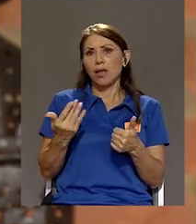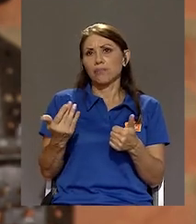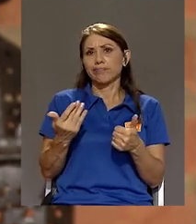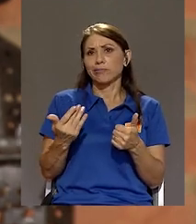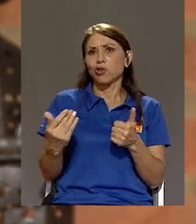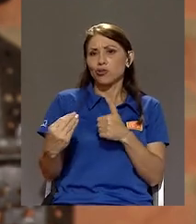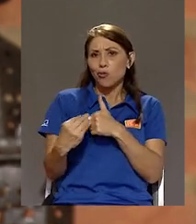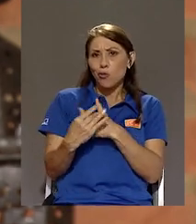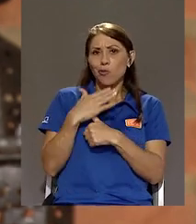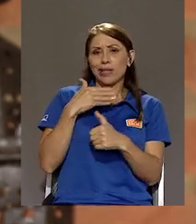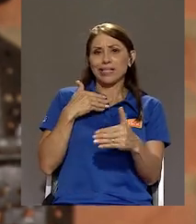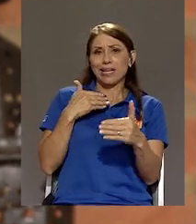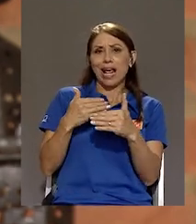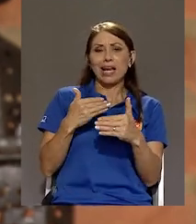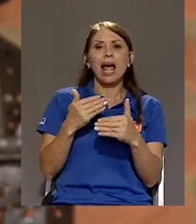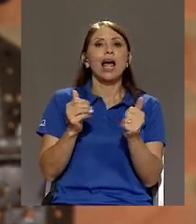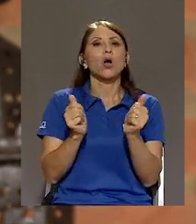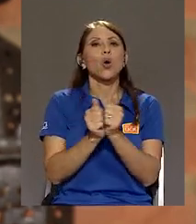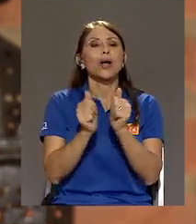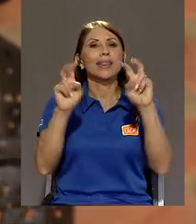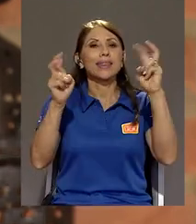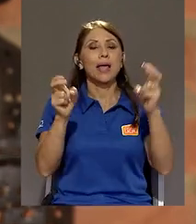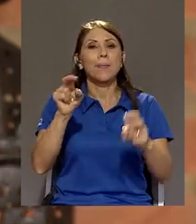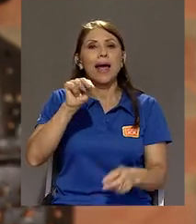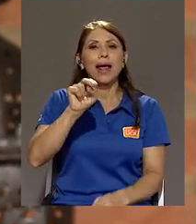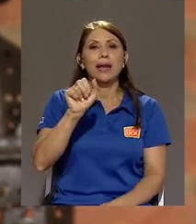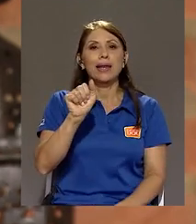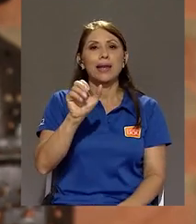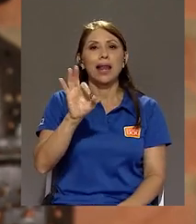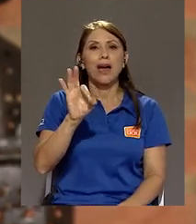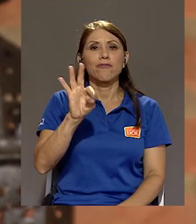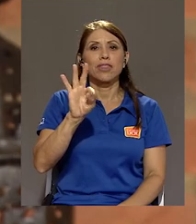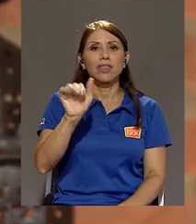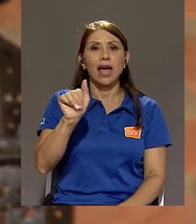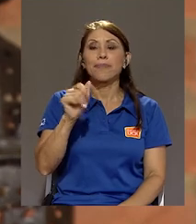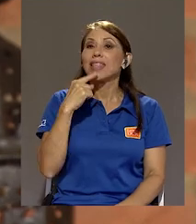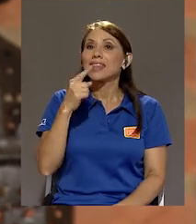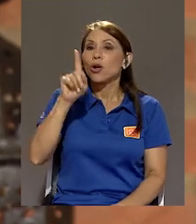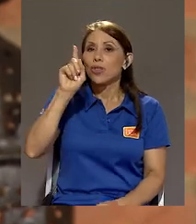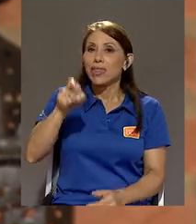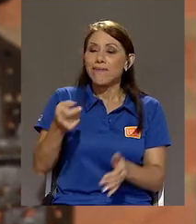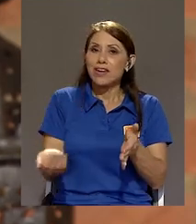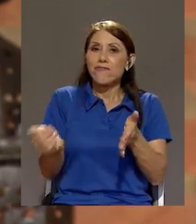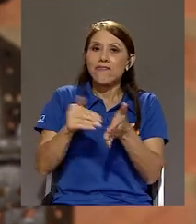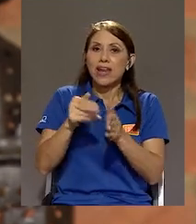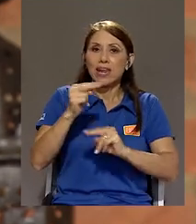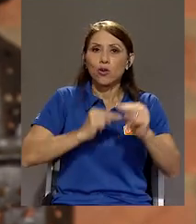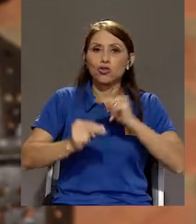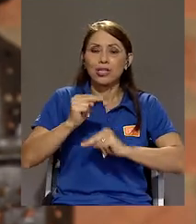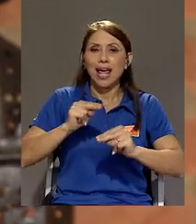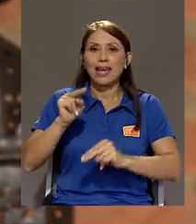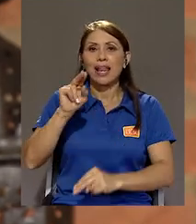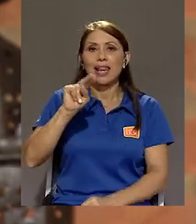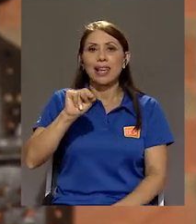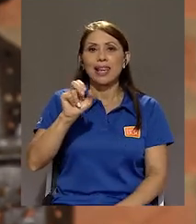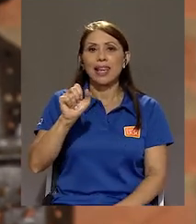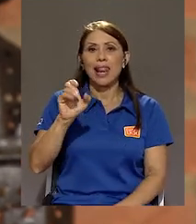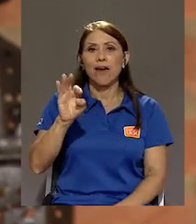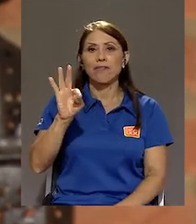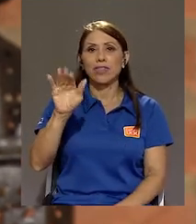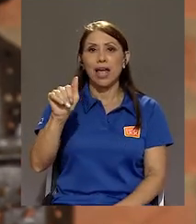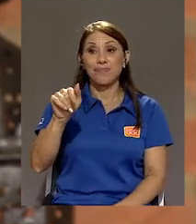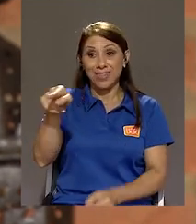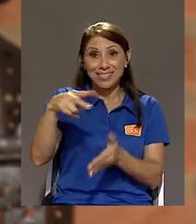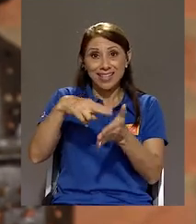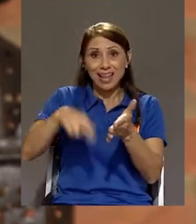cercana era con el tema del NAFTA. Dijo que había que renegociar el NAFTA porque el tratado era perjudicial